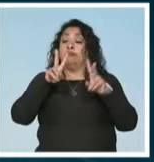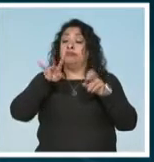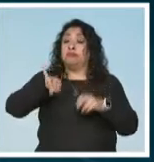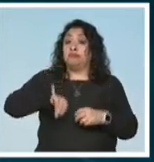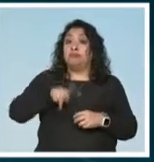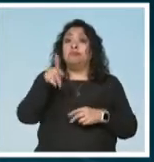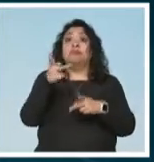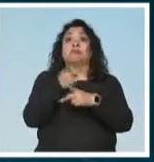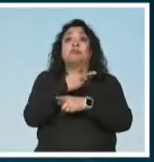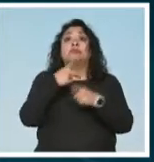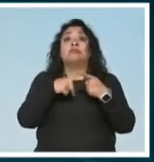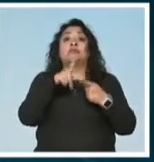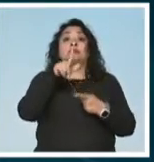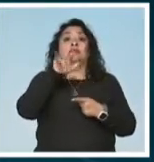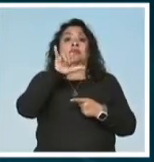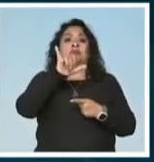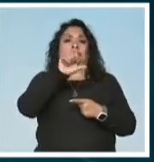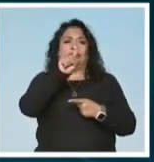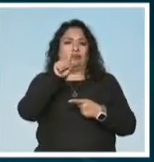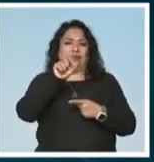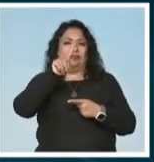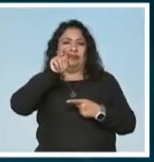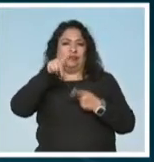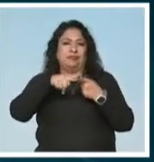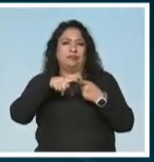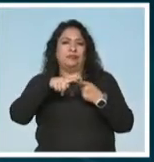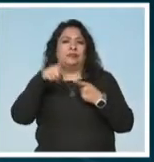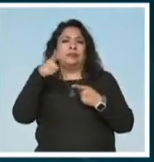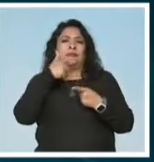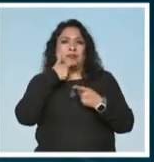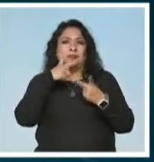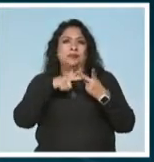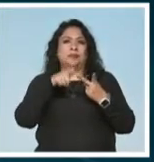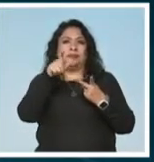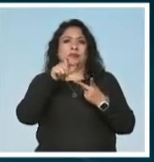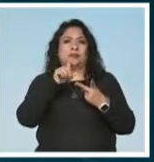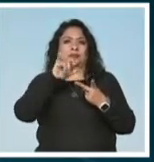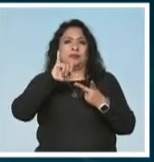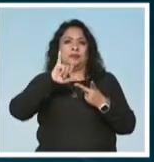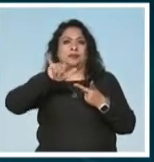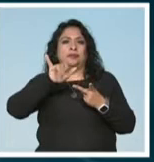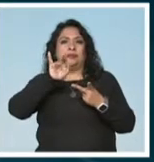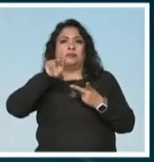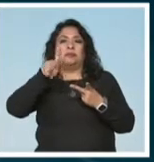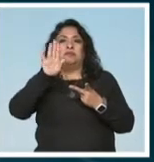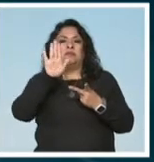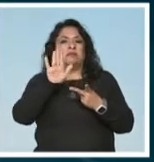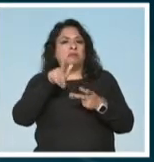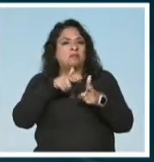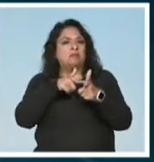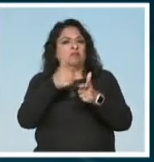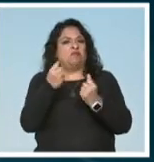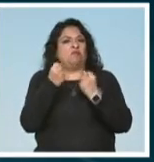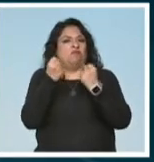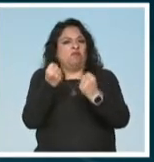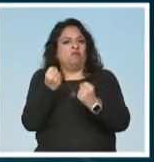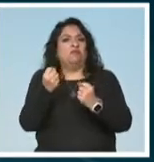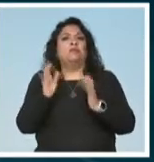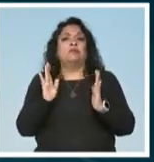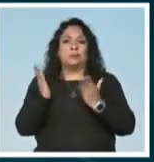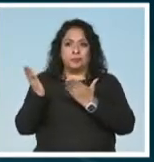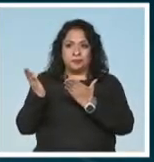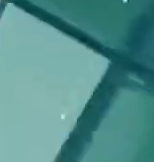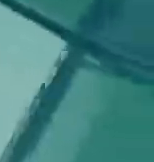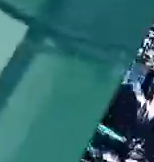interesantes, lo que está pasando con Liz Truss, la primer ministro del Reino Unido, y Xi Jinping, que parece inmortalizarse en el poder. Ileana, vamos contigo.